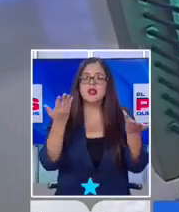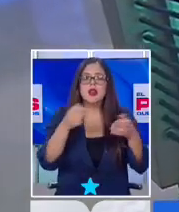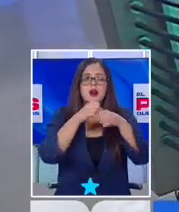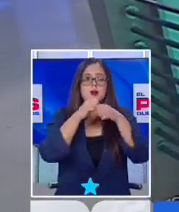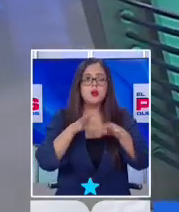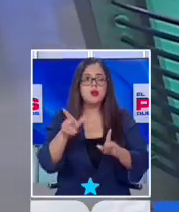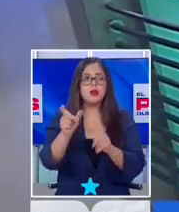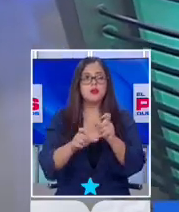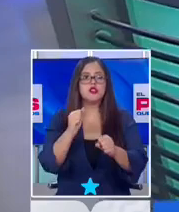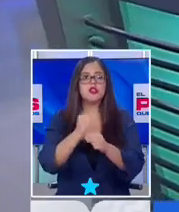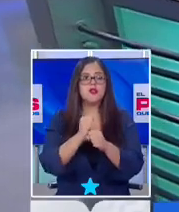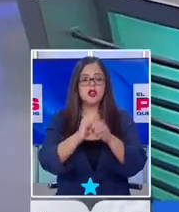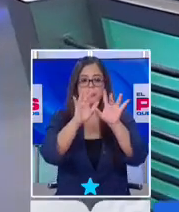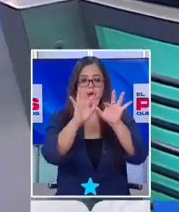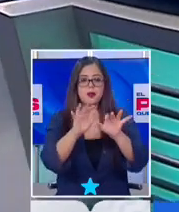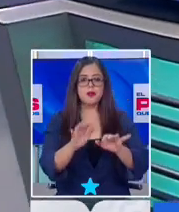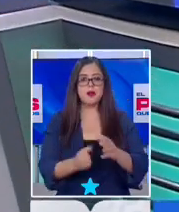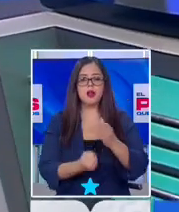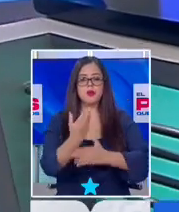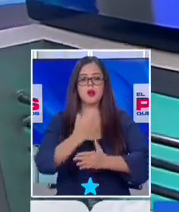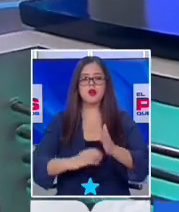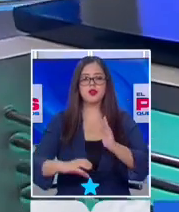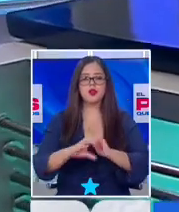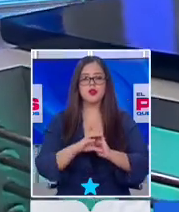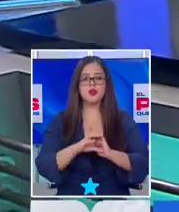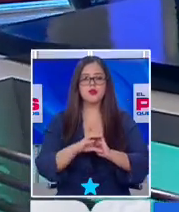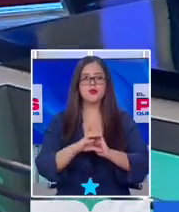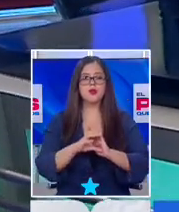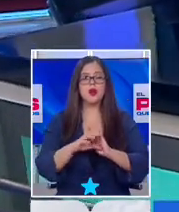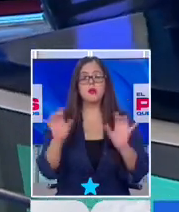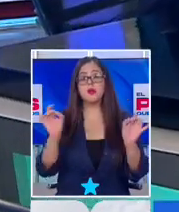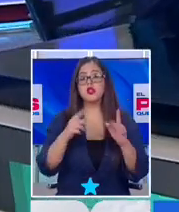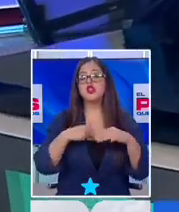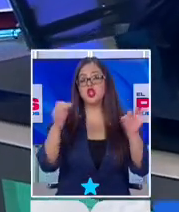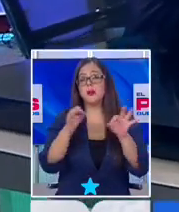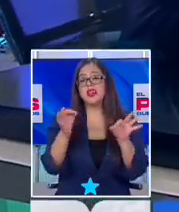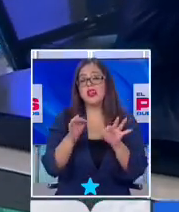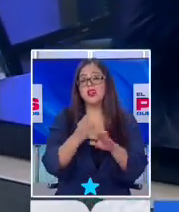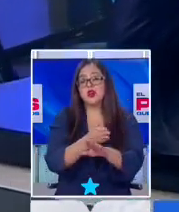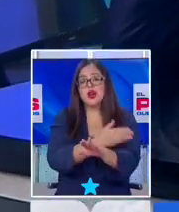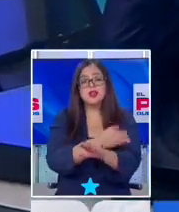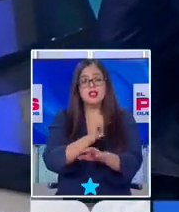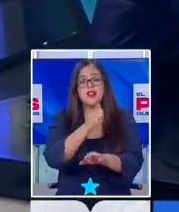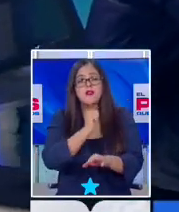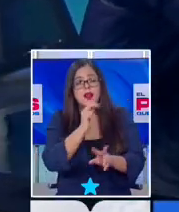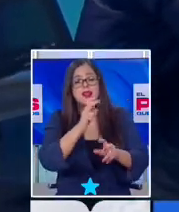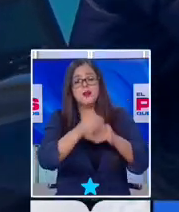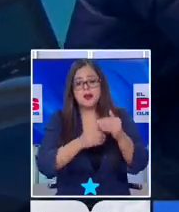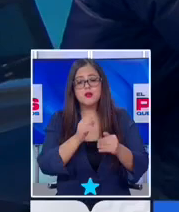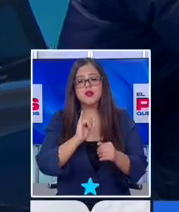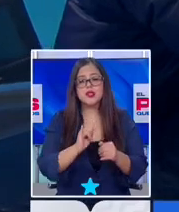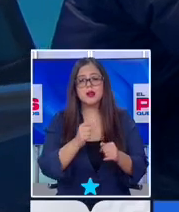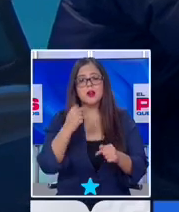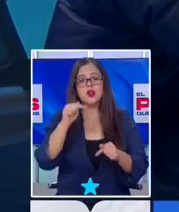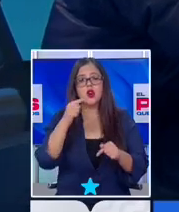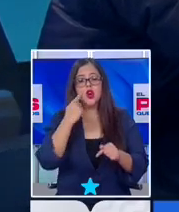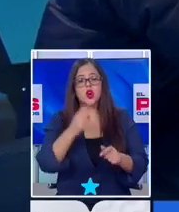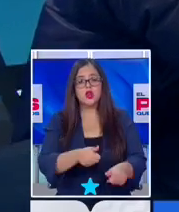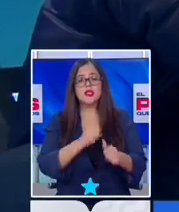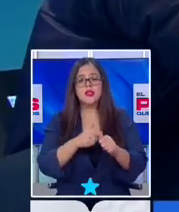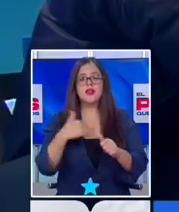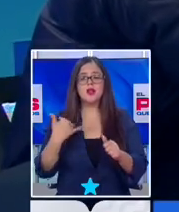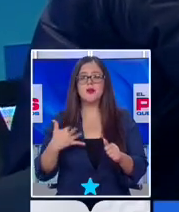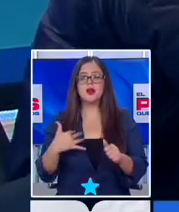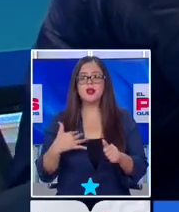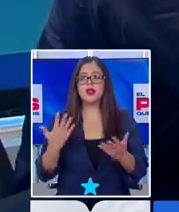quien ha estado trabajando en la redacción de esta nueva constitución método adelantando mucho yo lo sé falta todavía lo que el proceso pero ahí hay un desafío bien